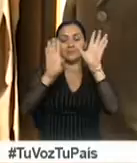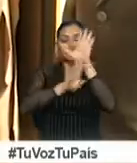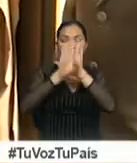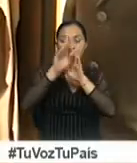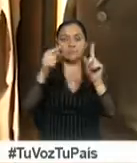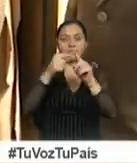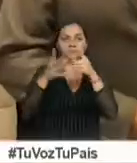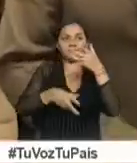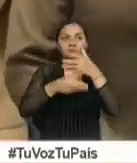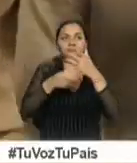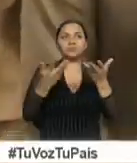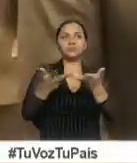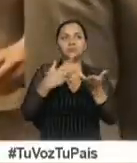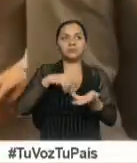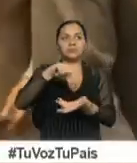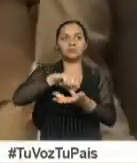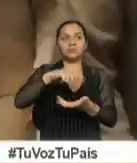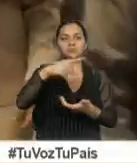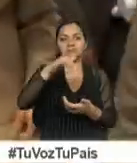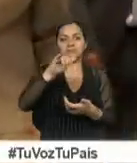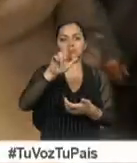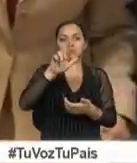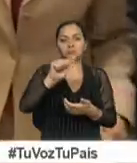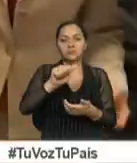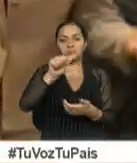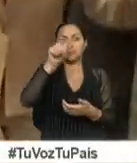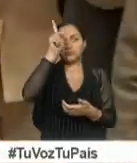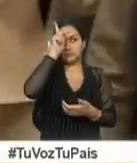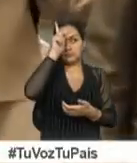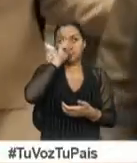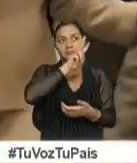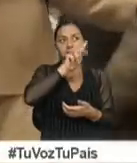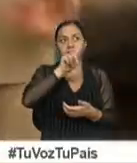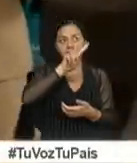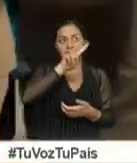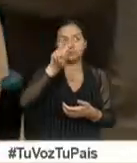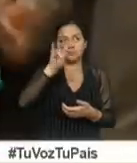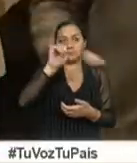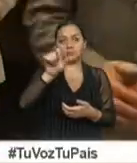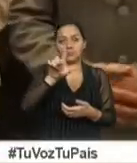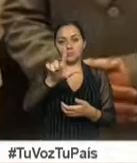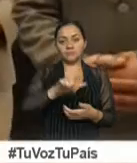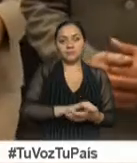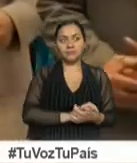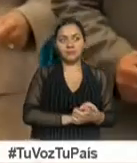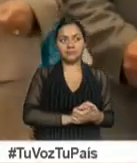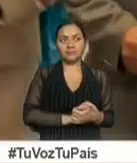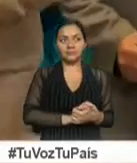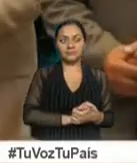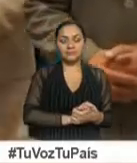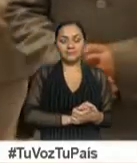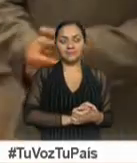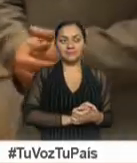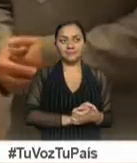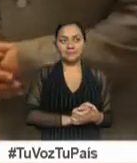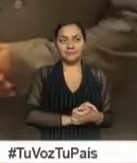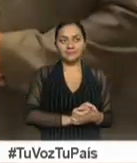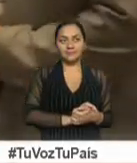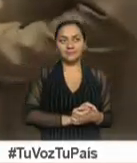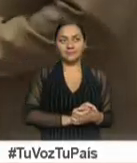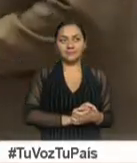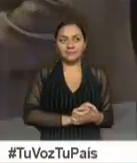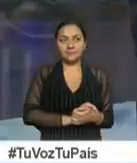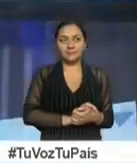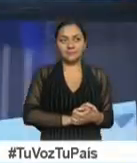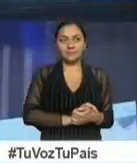a desarrollarse en la ciudad de Piura, en Perú, entre el 21 y 22 de julio de este año. Caterine Morejón, Noticiero Ciudadano.